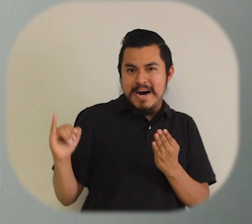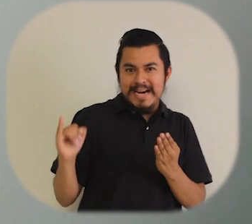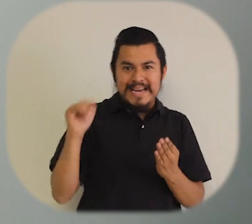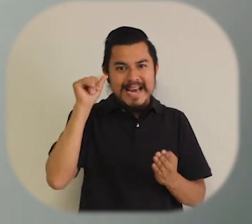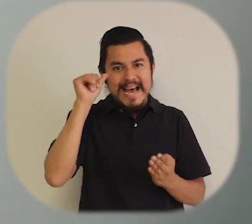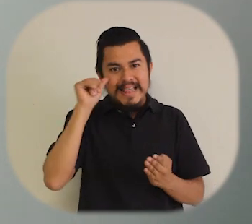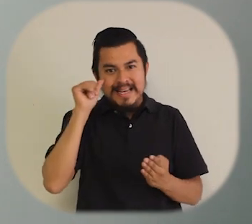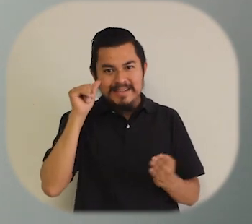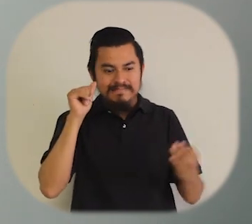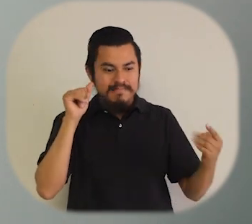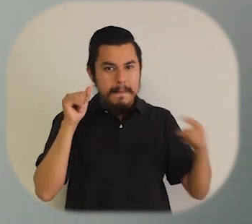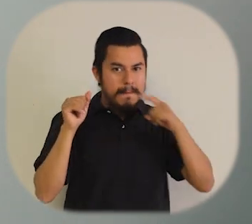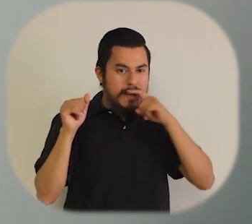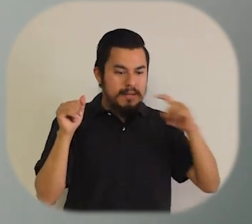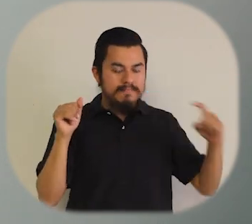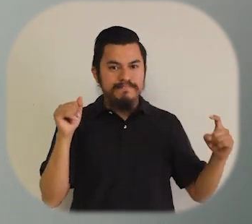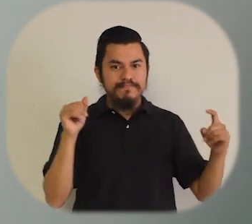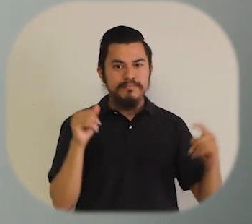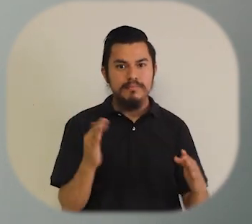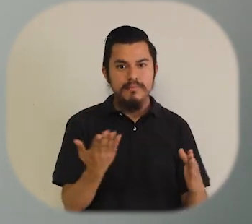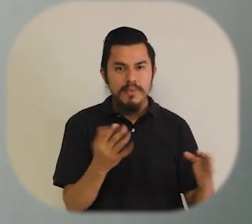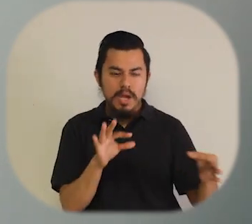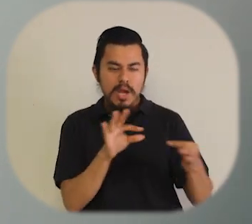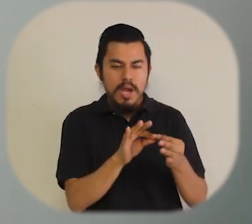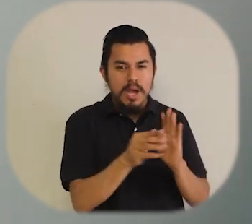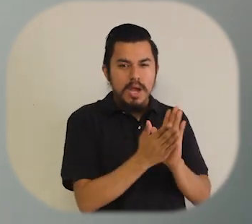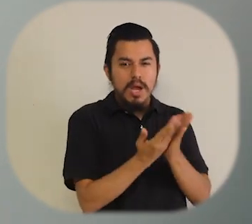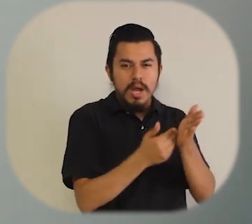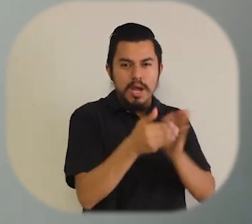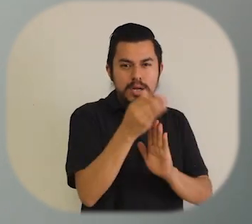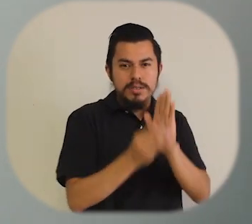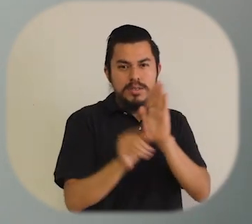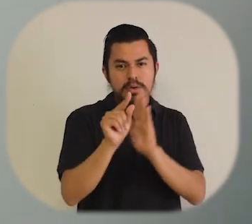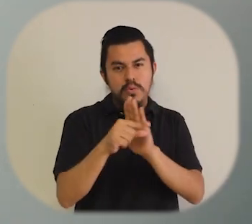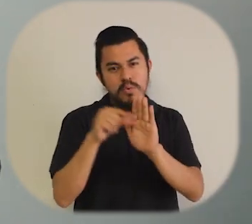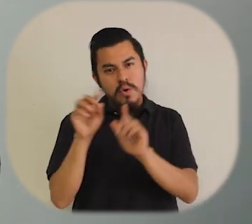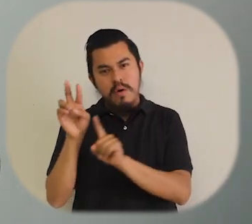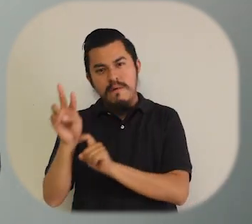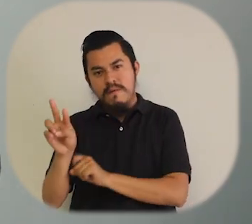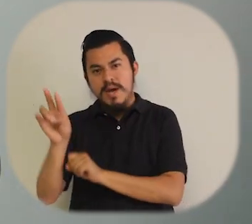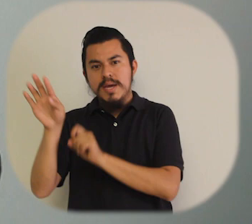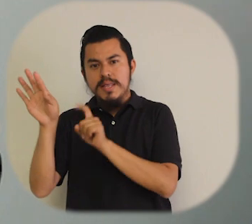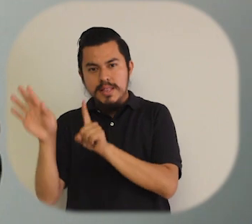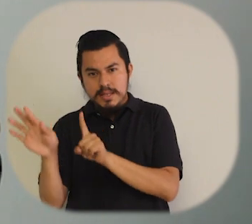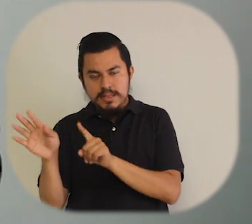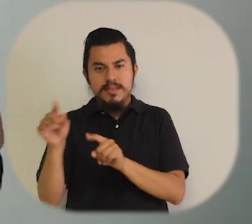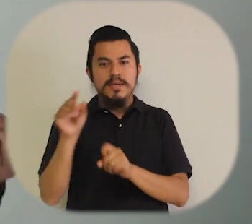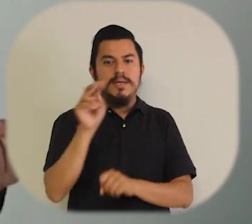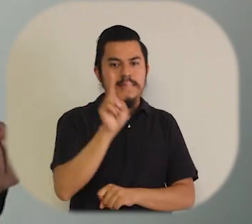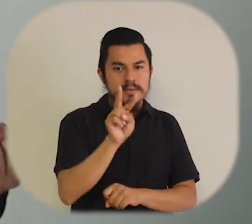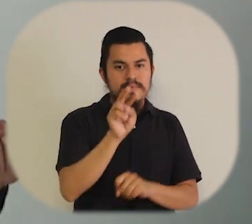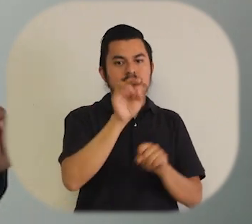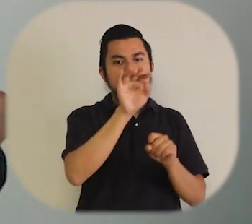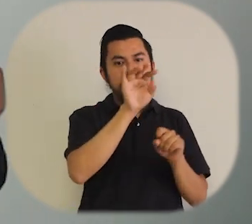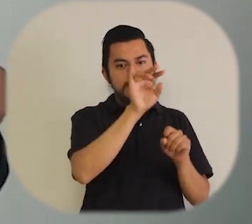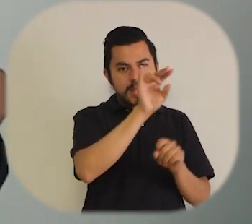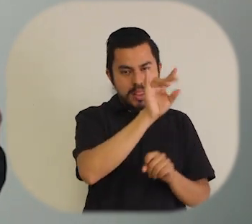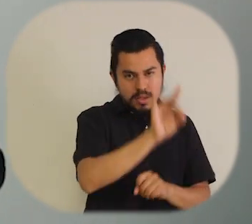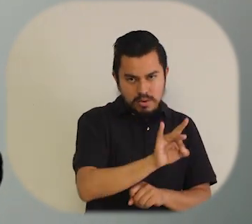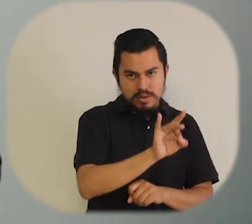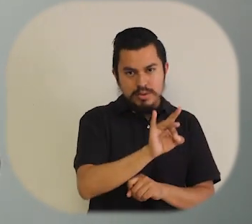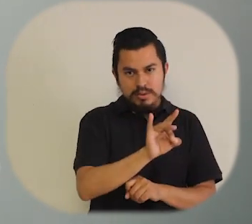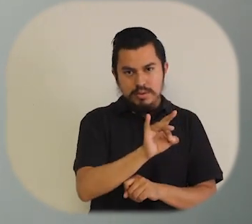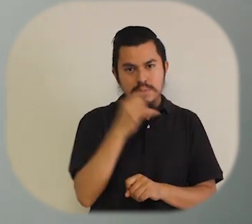este versículo a Génesis 1, 26 a 28, vemos que Dios creó al hombre a su imagen y a su semejanza. A su